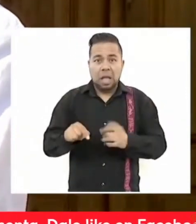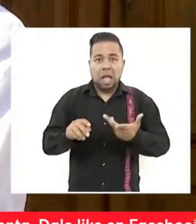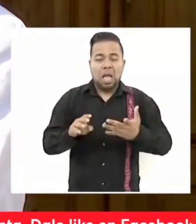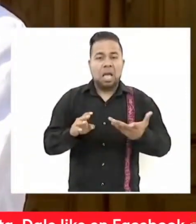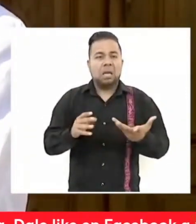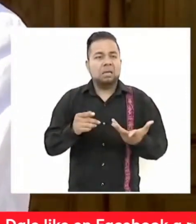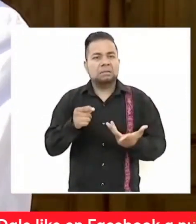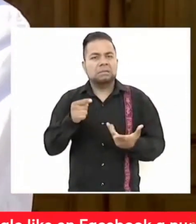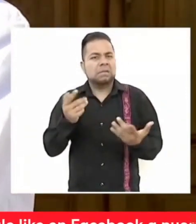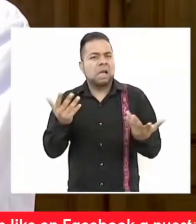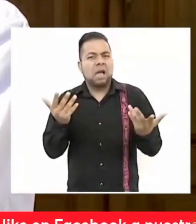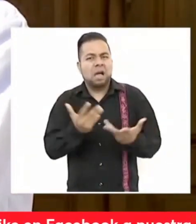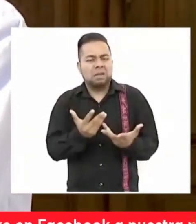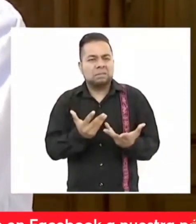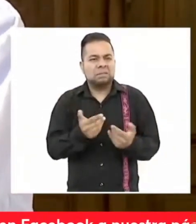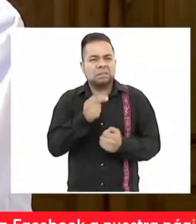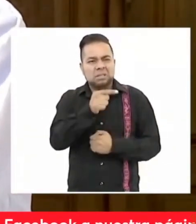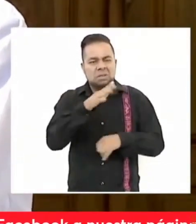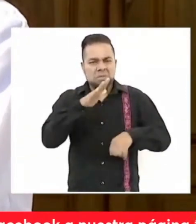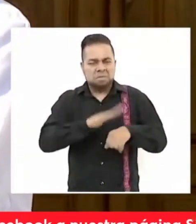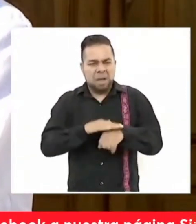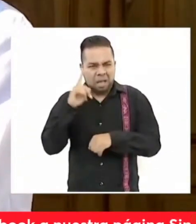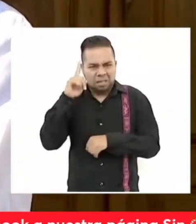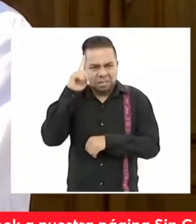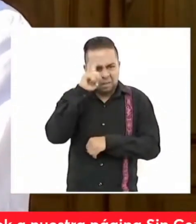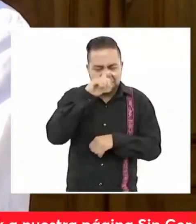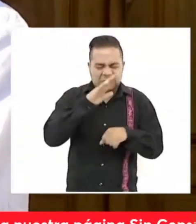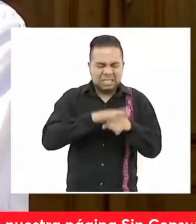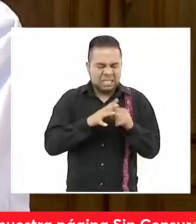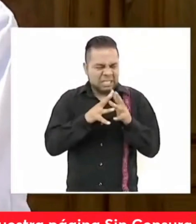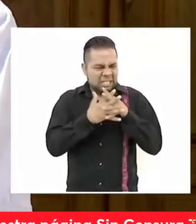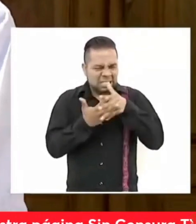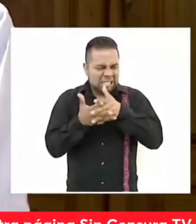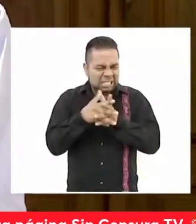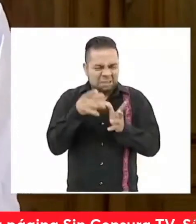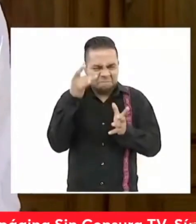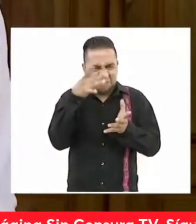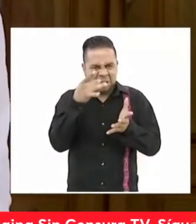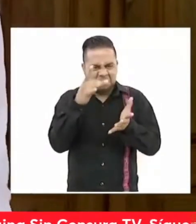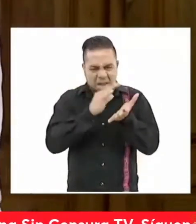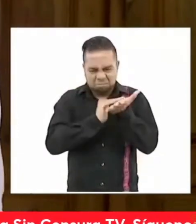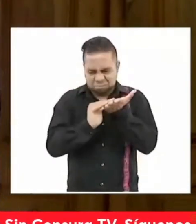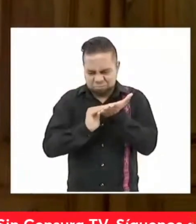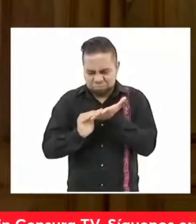descontando los más complicados y deja 3.